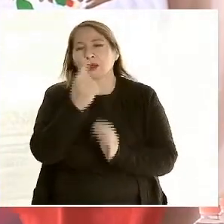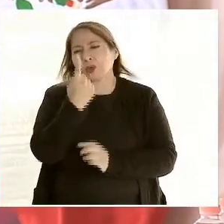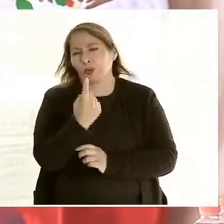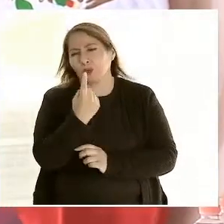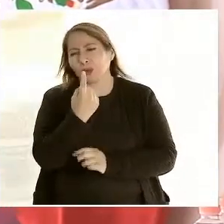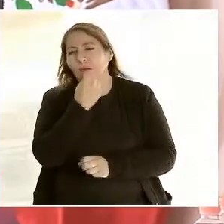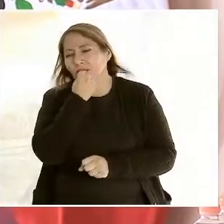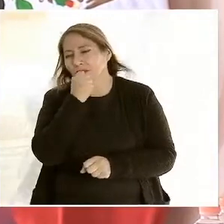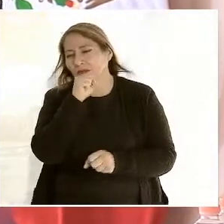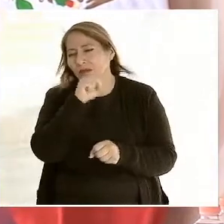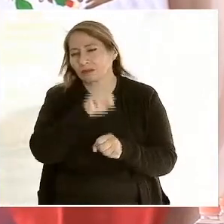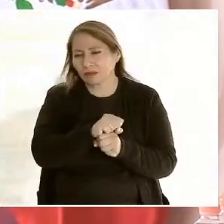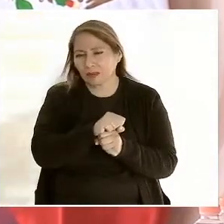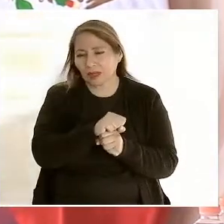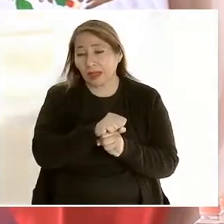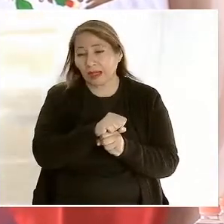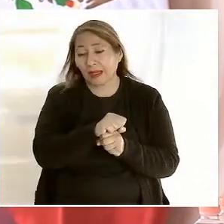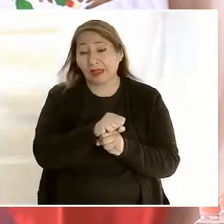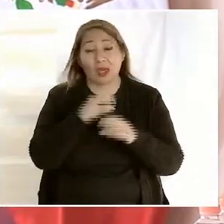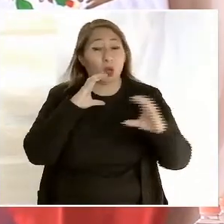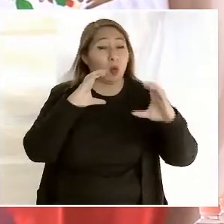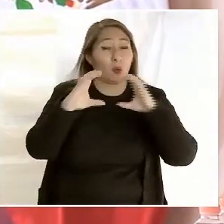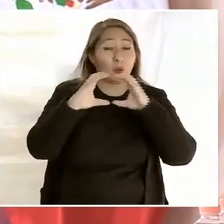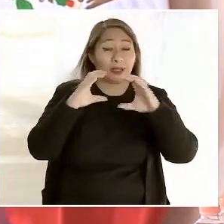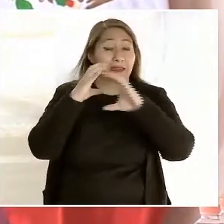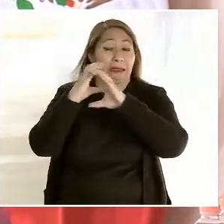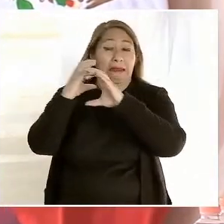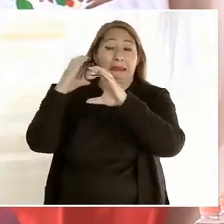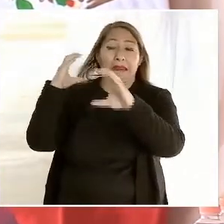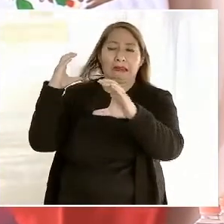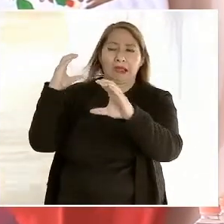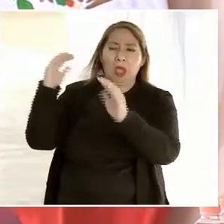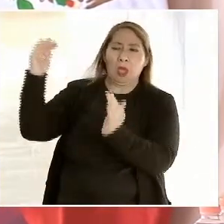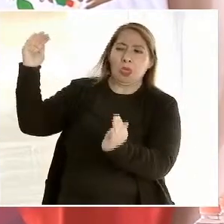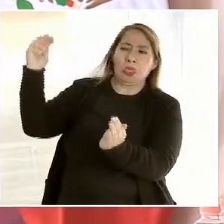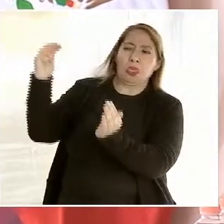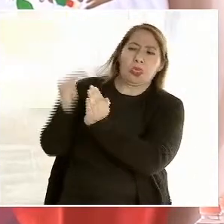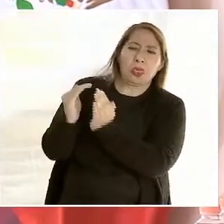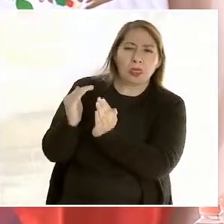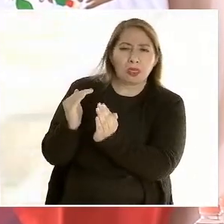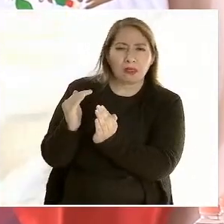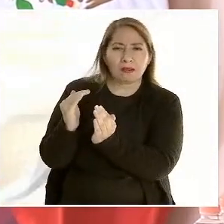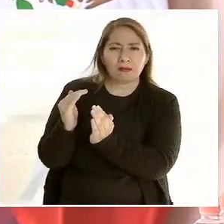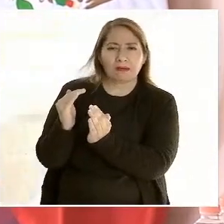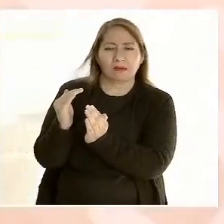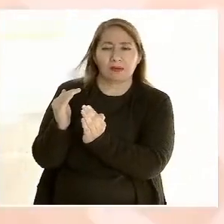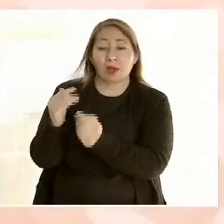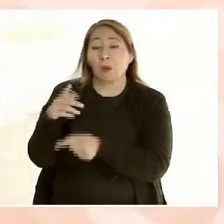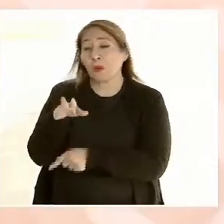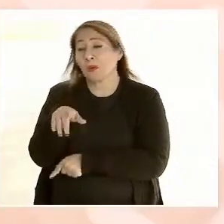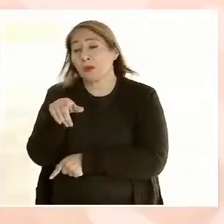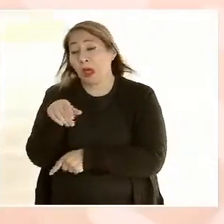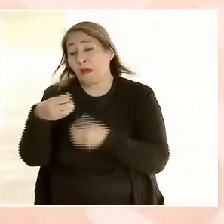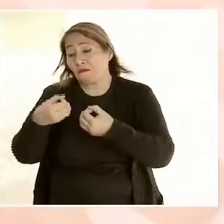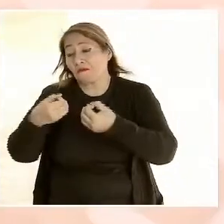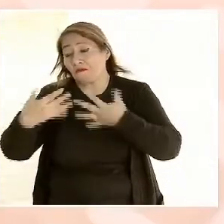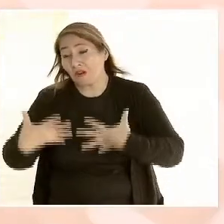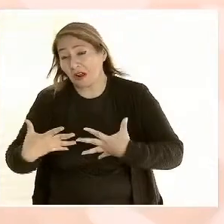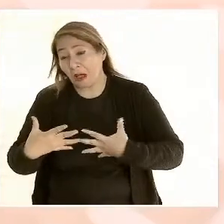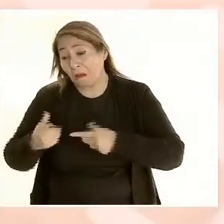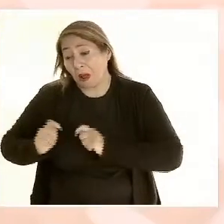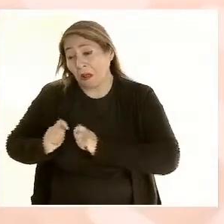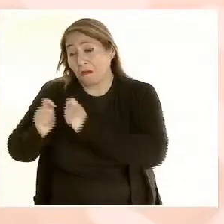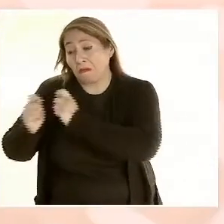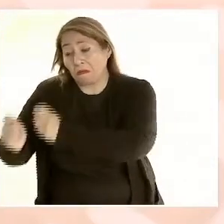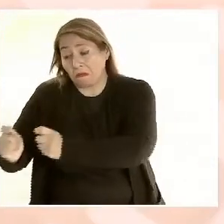de Comunicaciones y Transportes que había quedado reducida a una mera oficina para